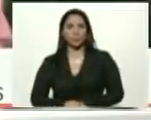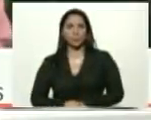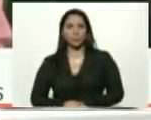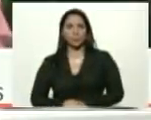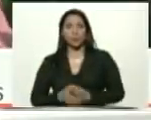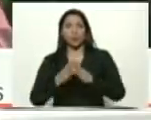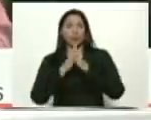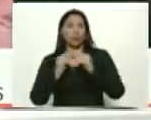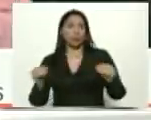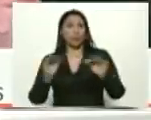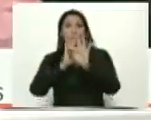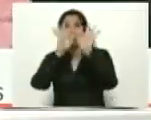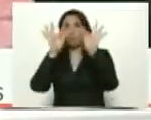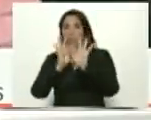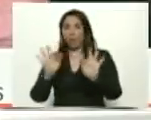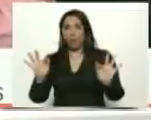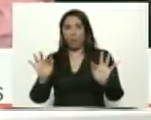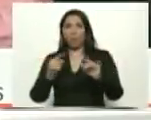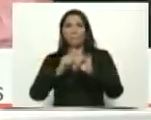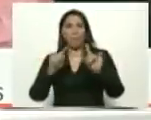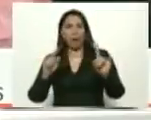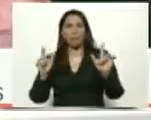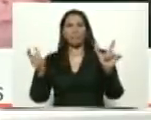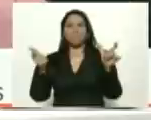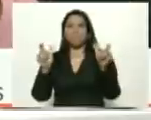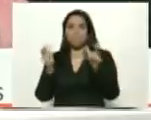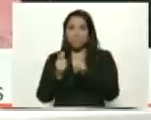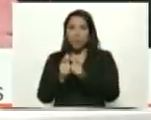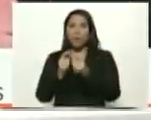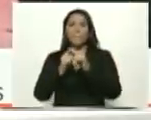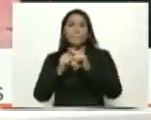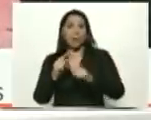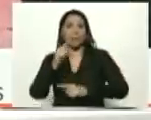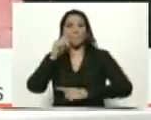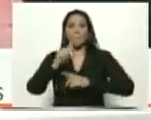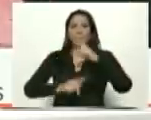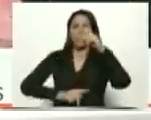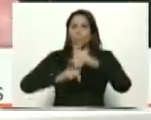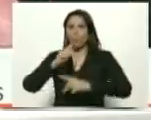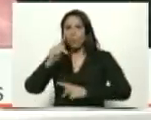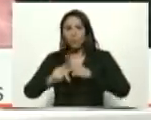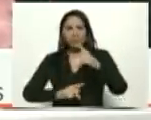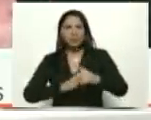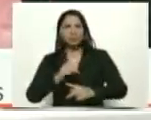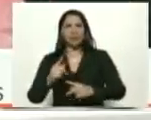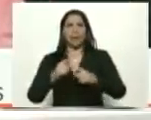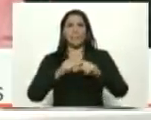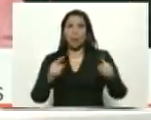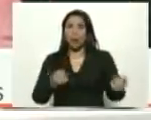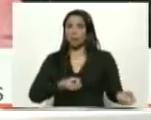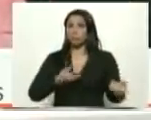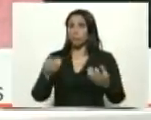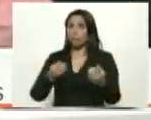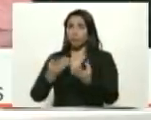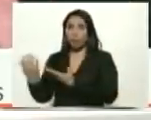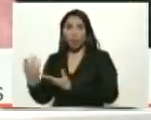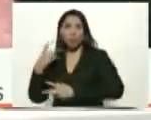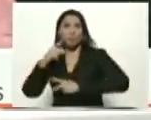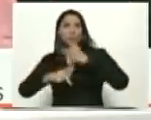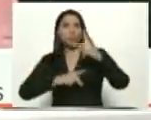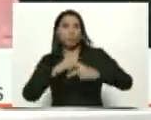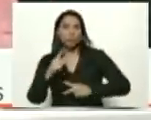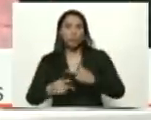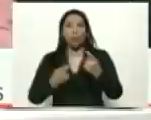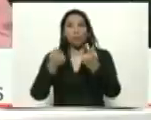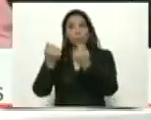Todos los mecanismos para regular, para procesar, para llevar la producción, los